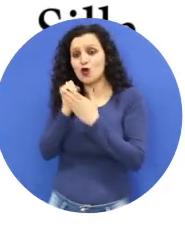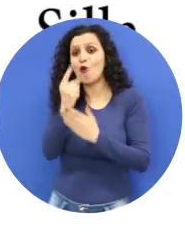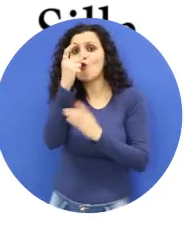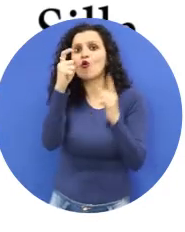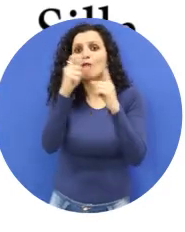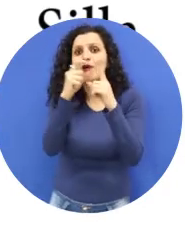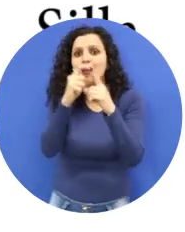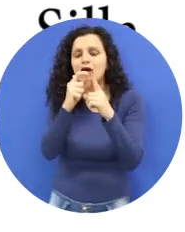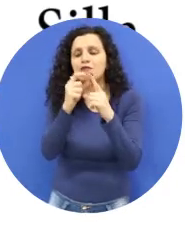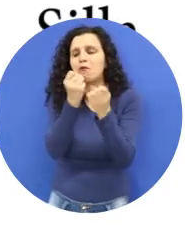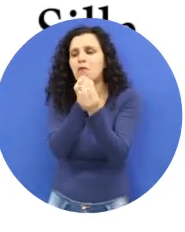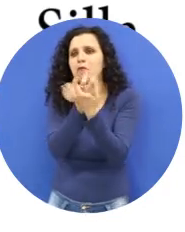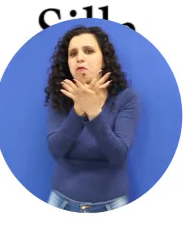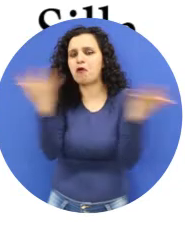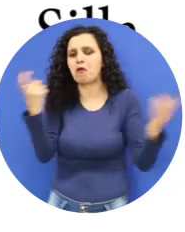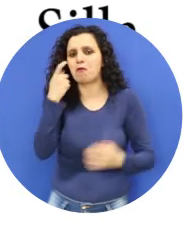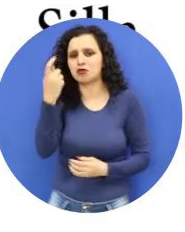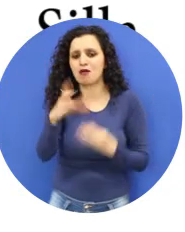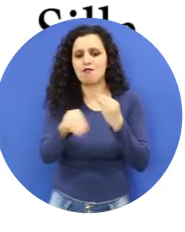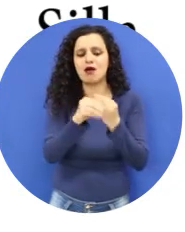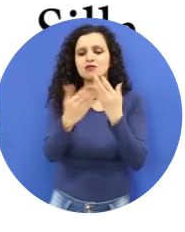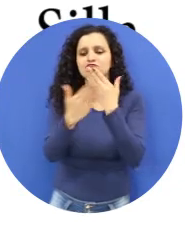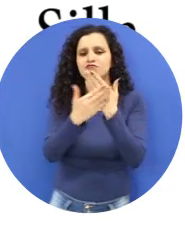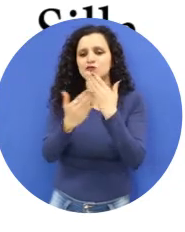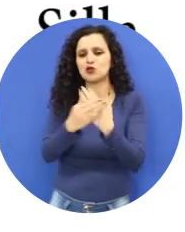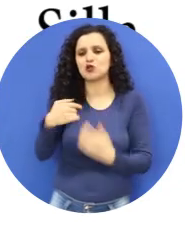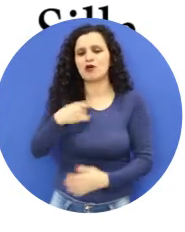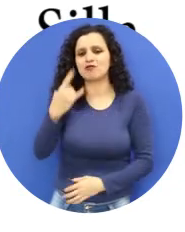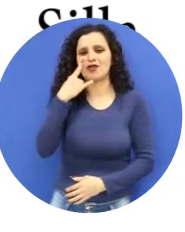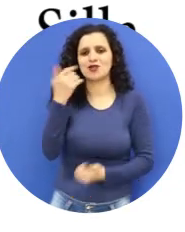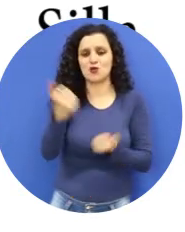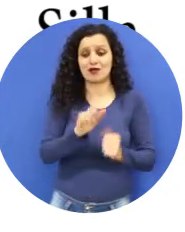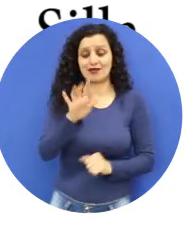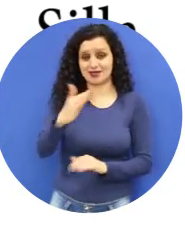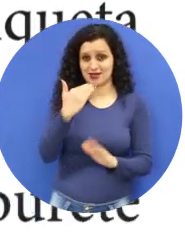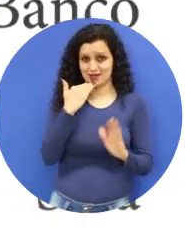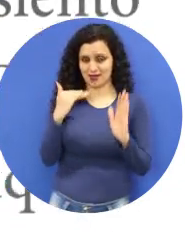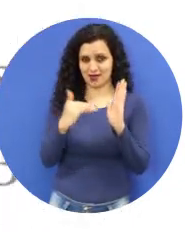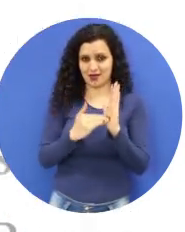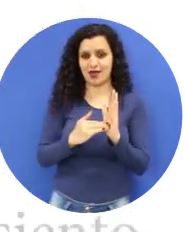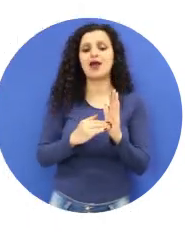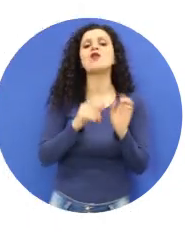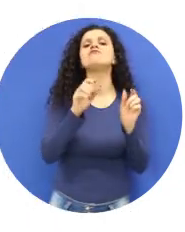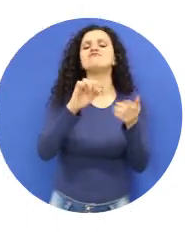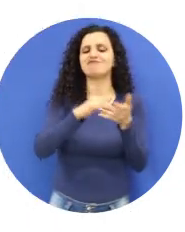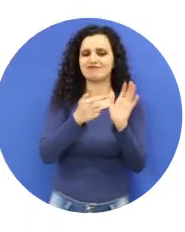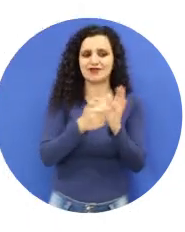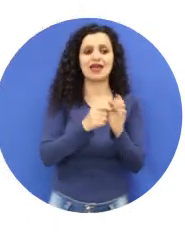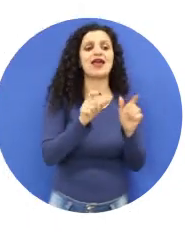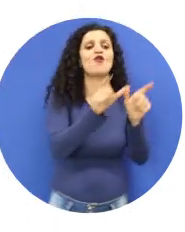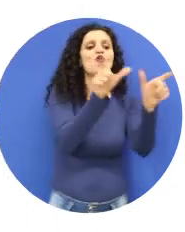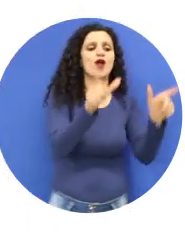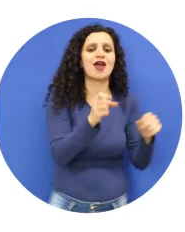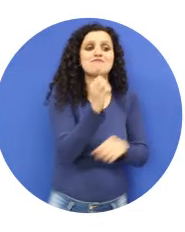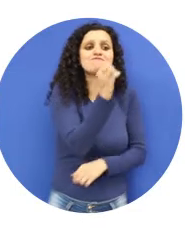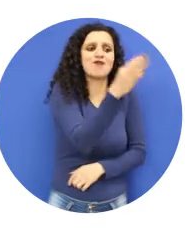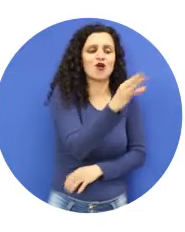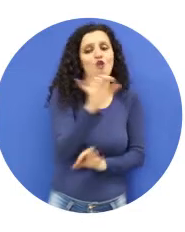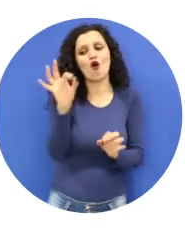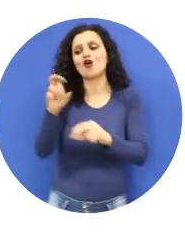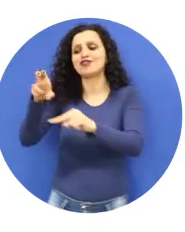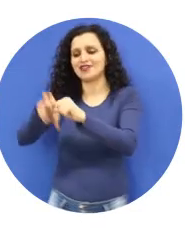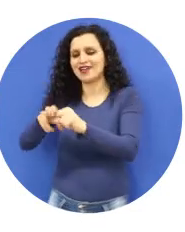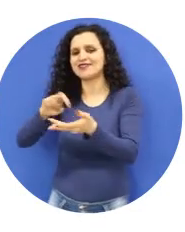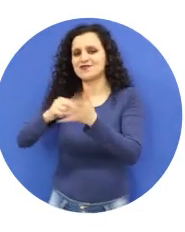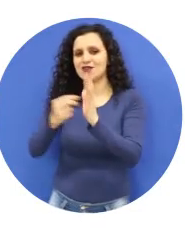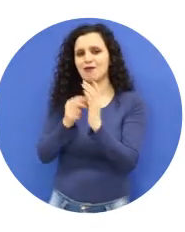múltiples opciones de búsqueda y direccionan a nuestros intereses. Para este ejemplo, entidad bancaria y silla son los